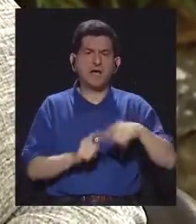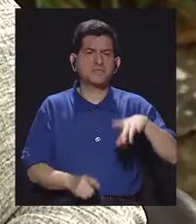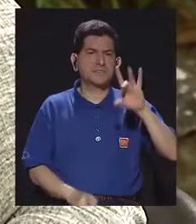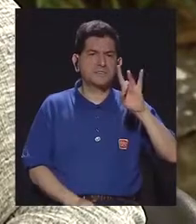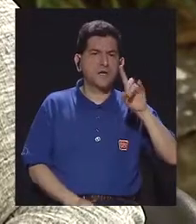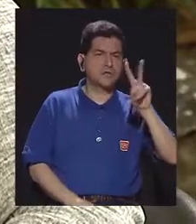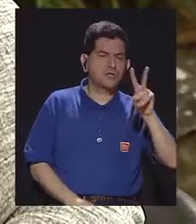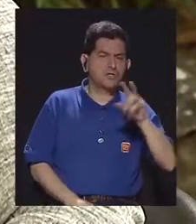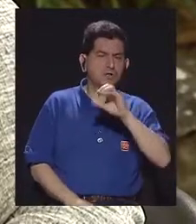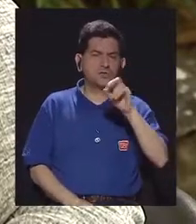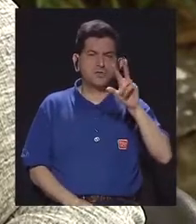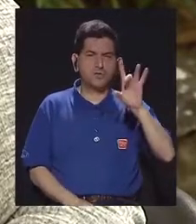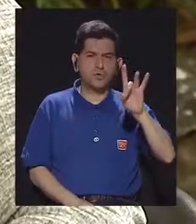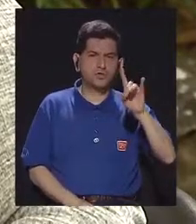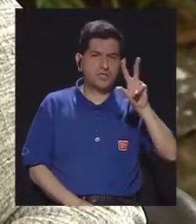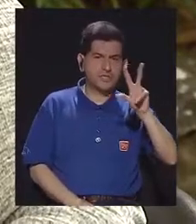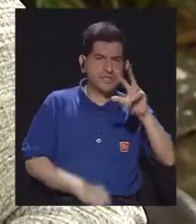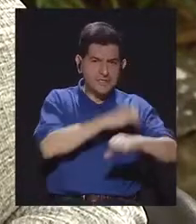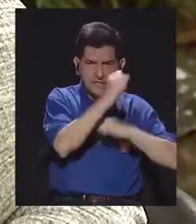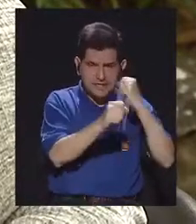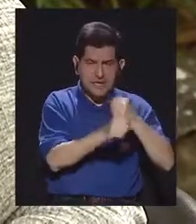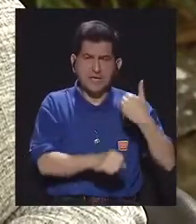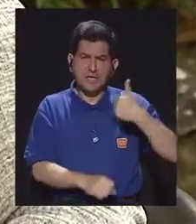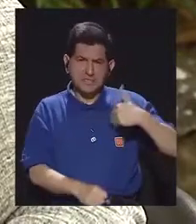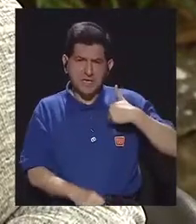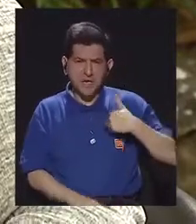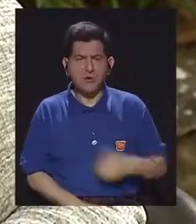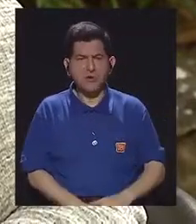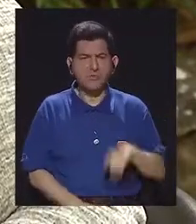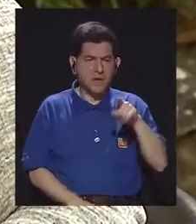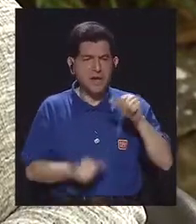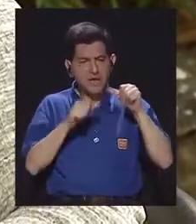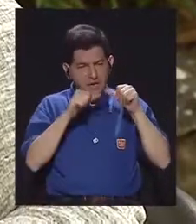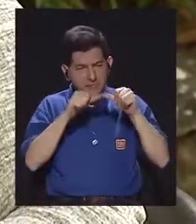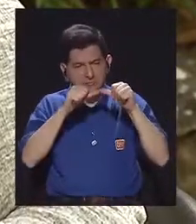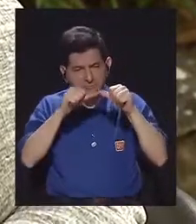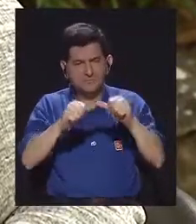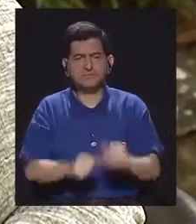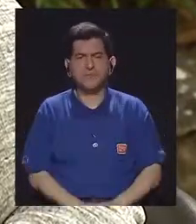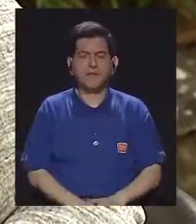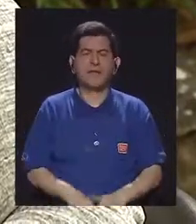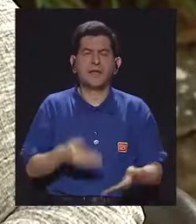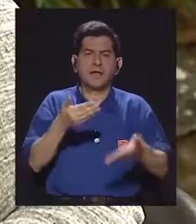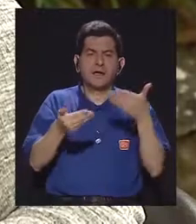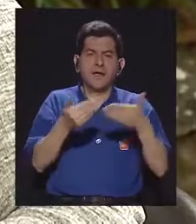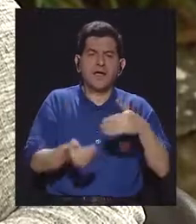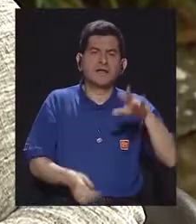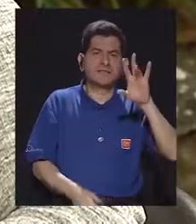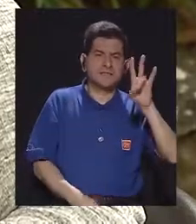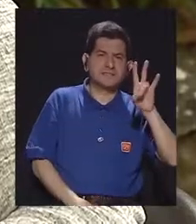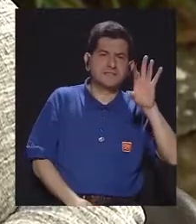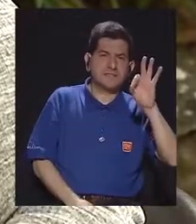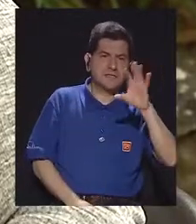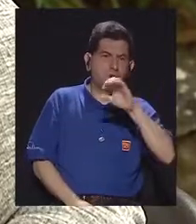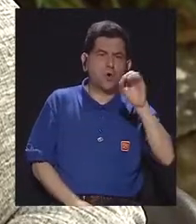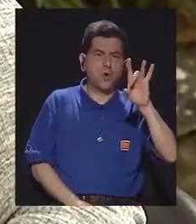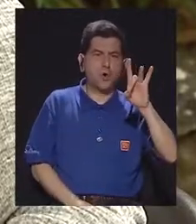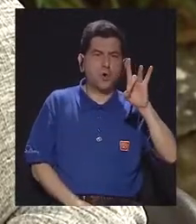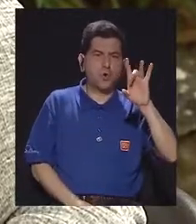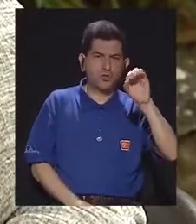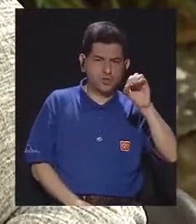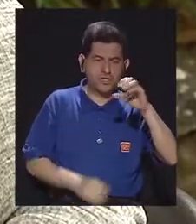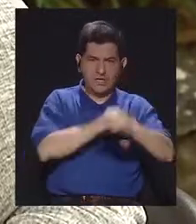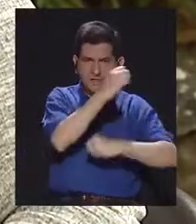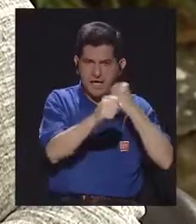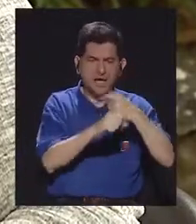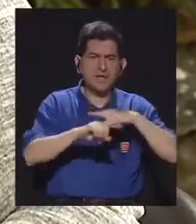los 82, 83 años. Claro. El hombre ahí va empujando, está llegando a los 79, 80 años,